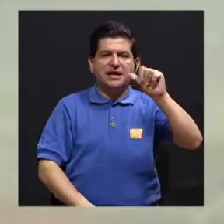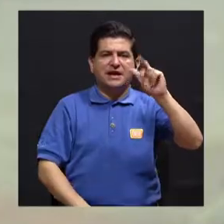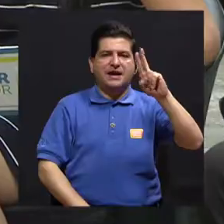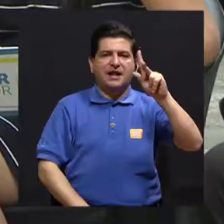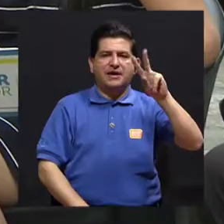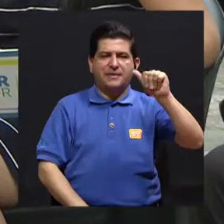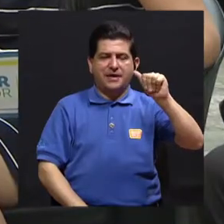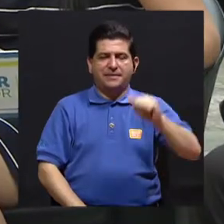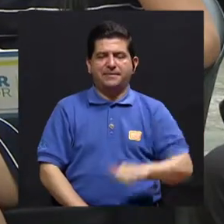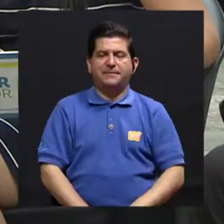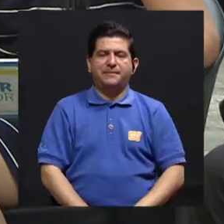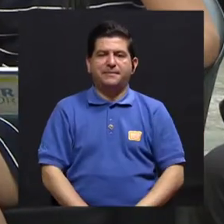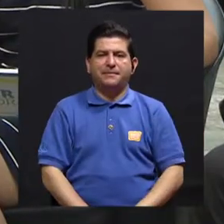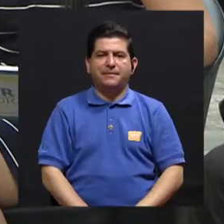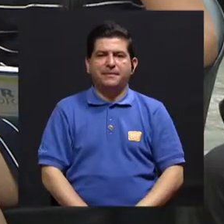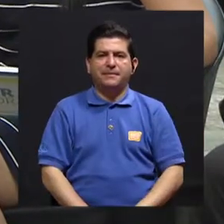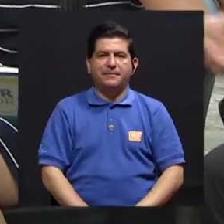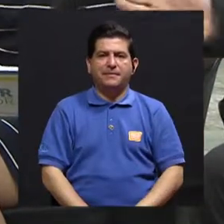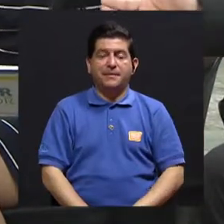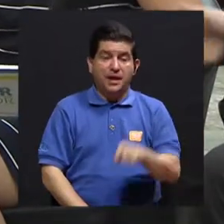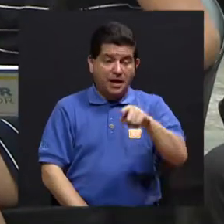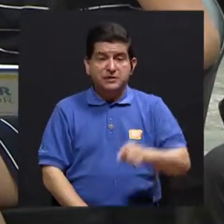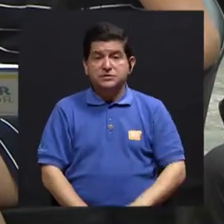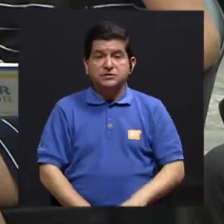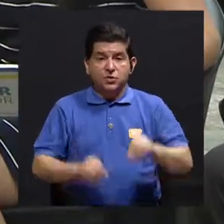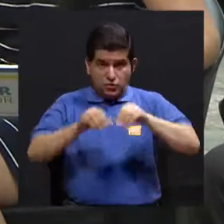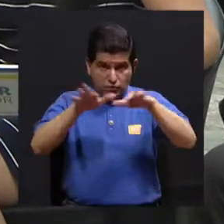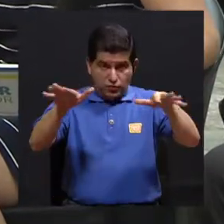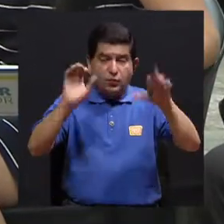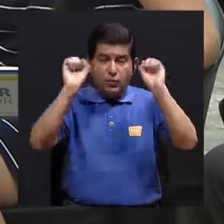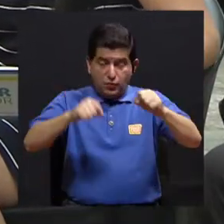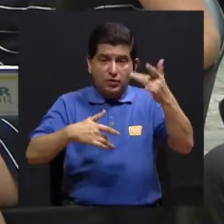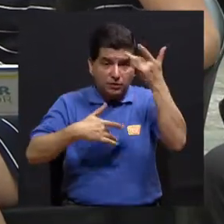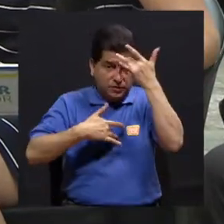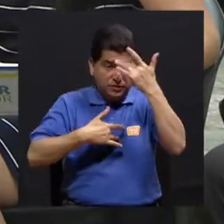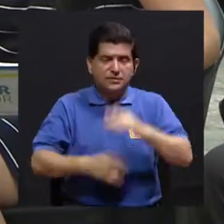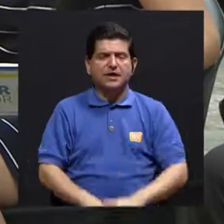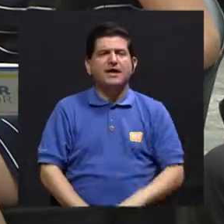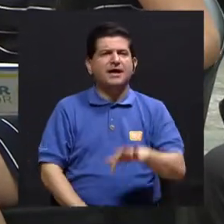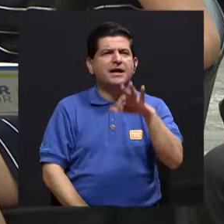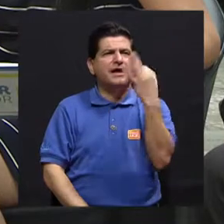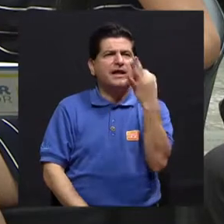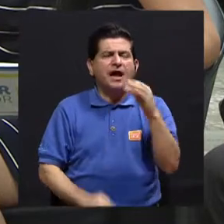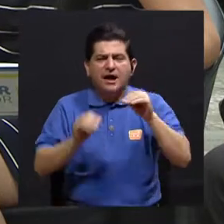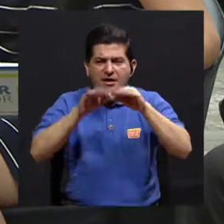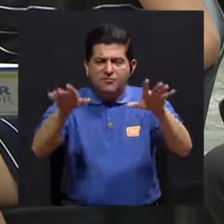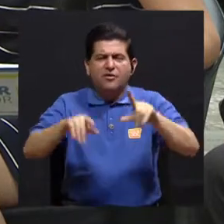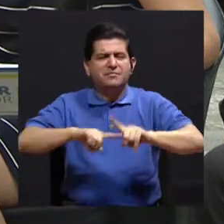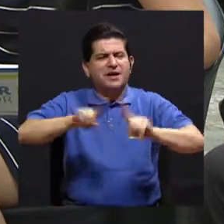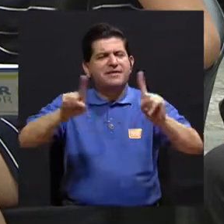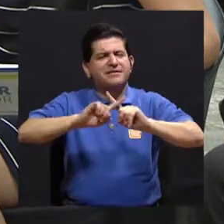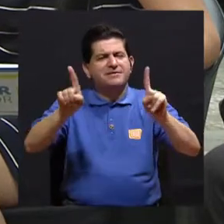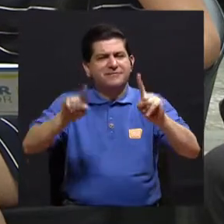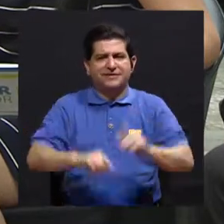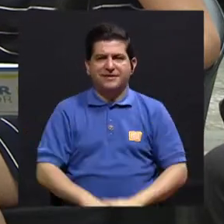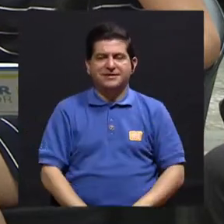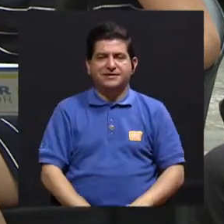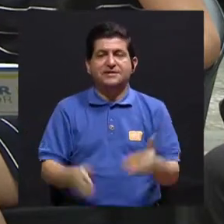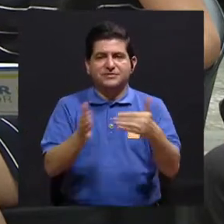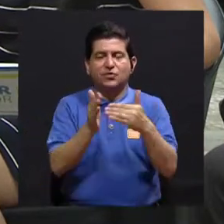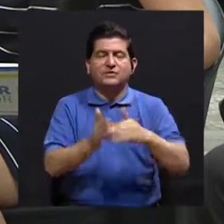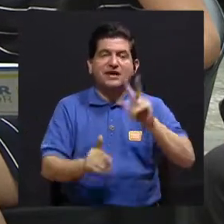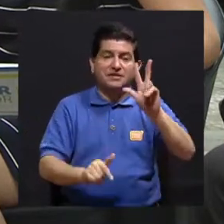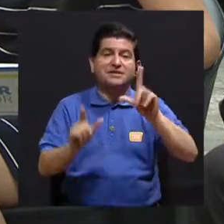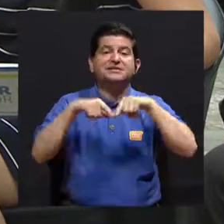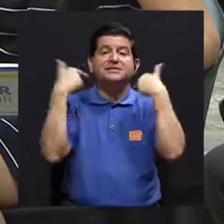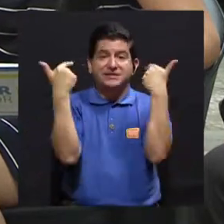¿Okay? Okay. Perfecto. ¿Y es contagioso? Pues en realidad la manera de contagio son variadas. De nuevo, volvemos a